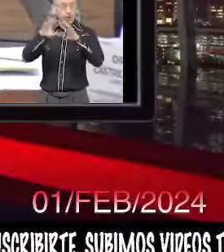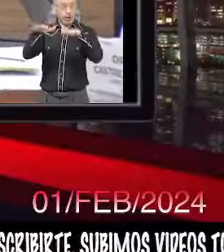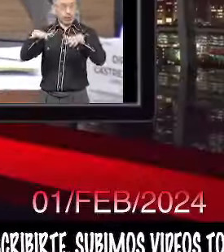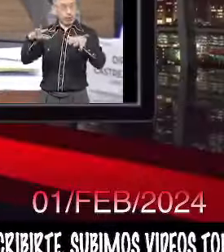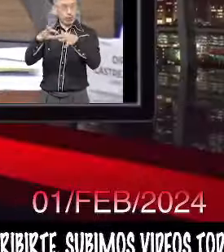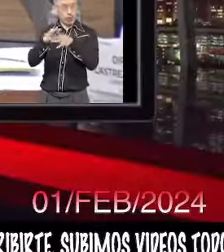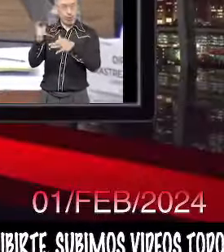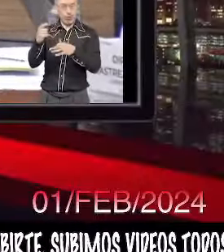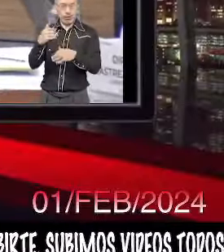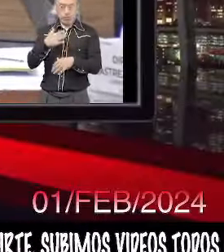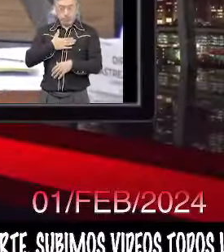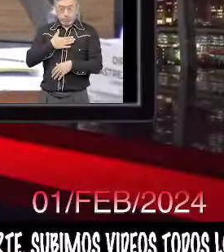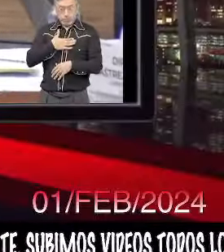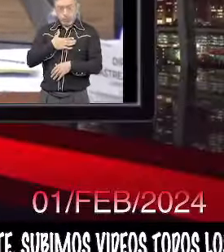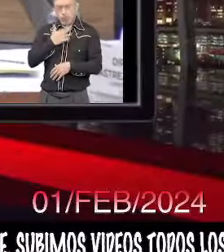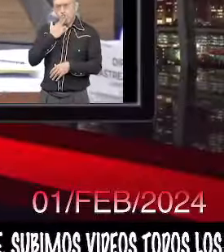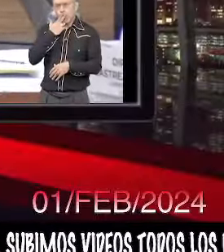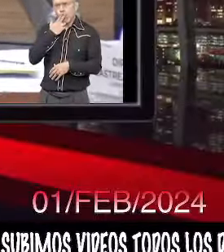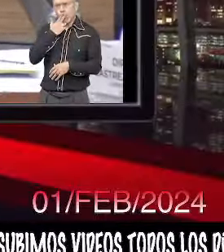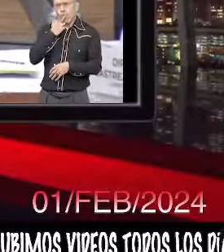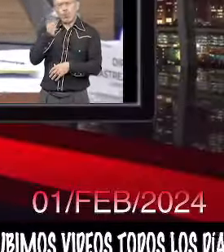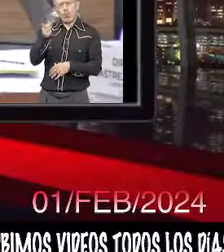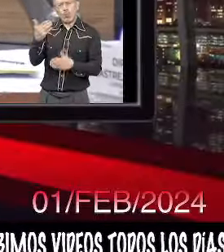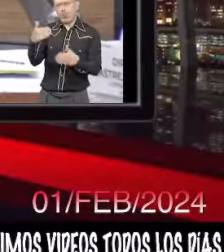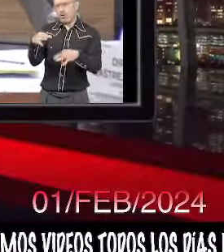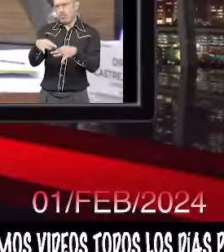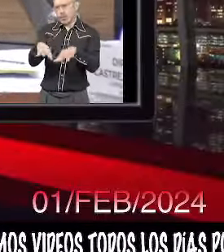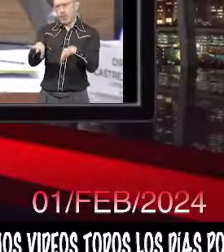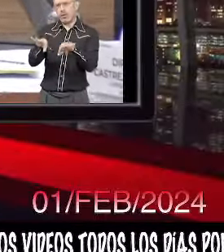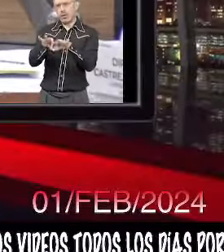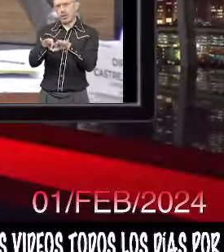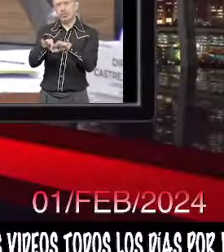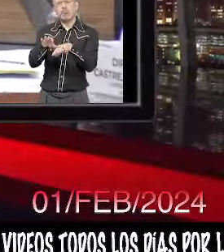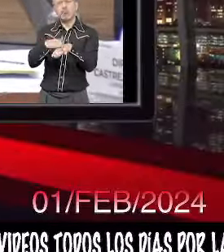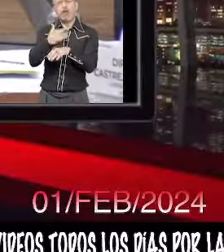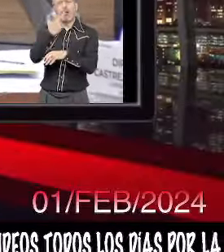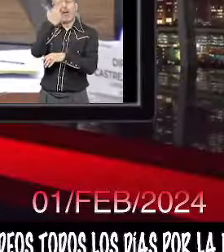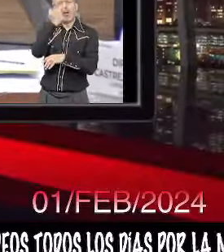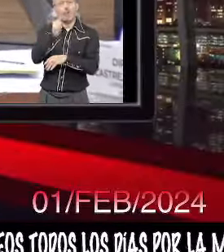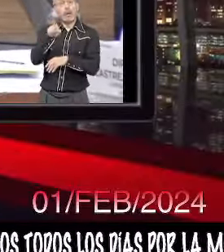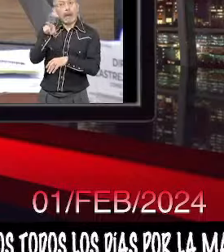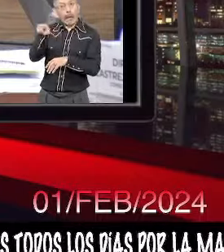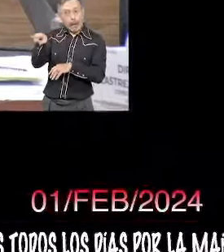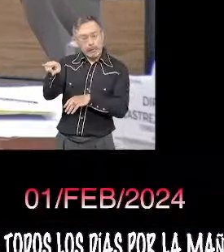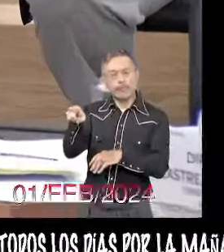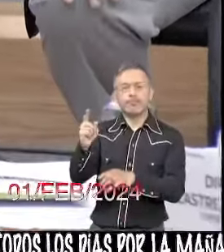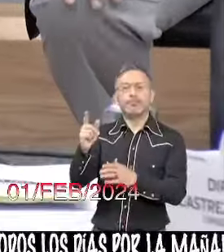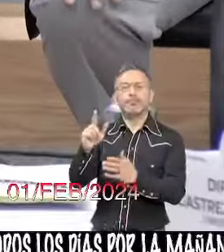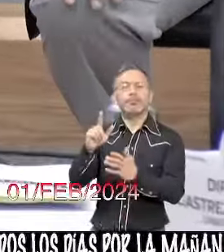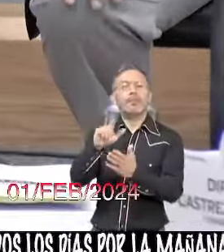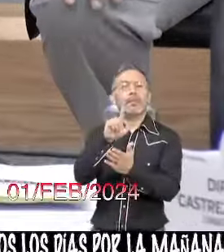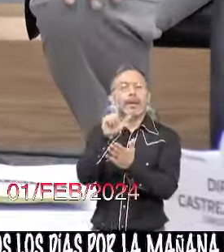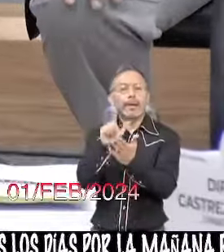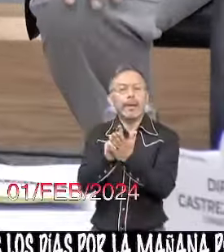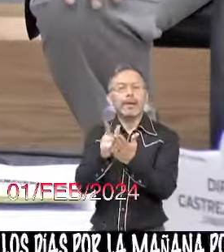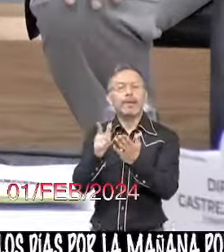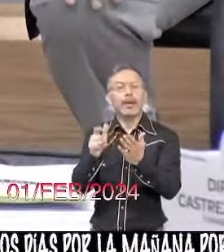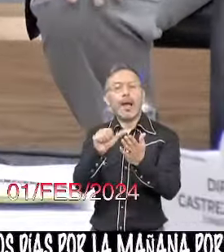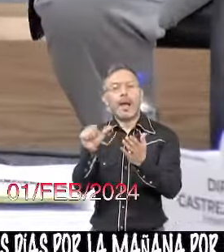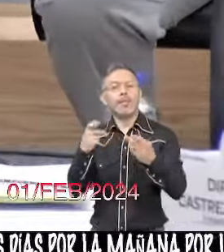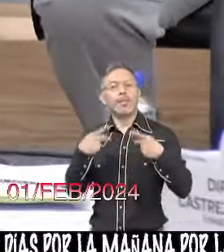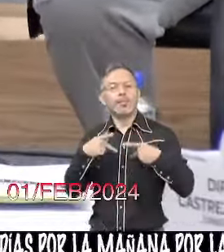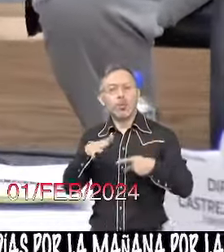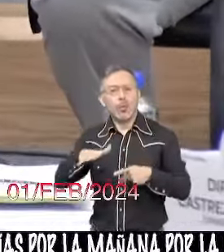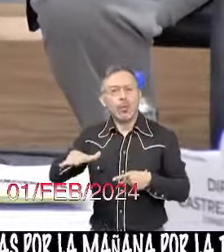allí donde las reformas sociales, económicas y democráticas